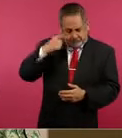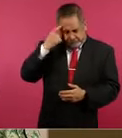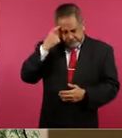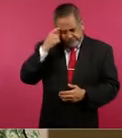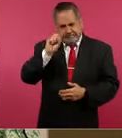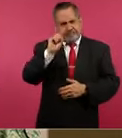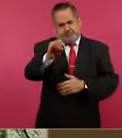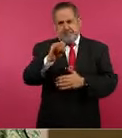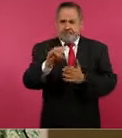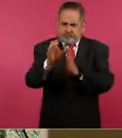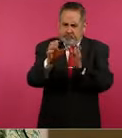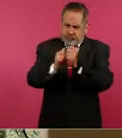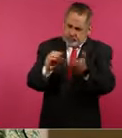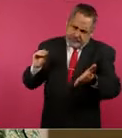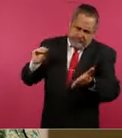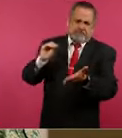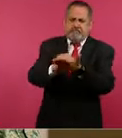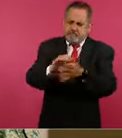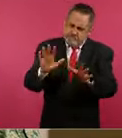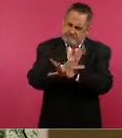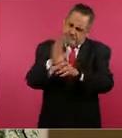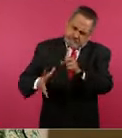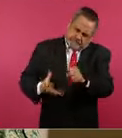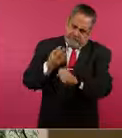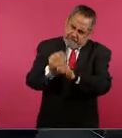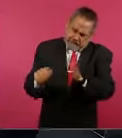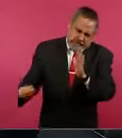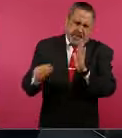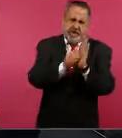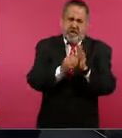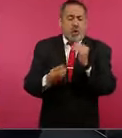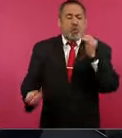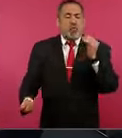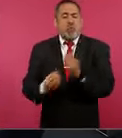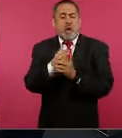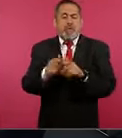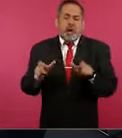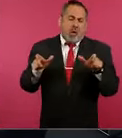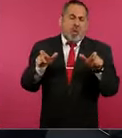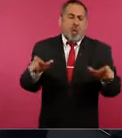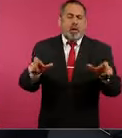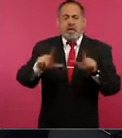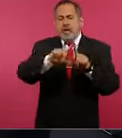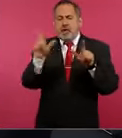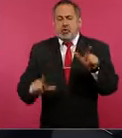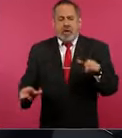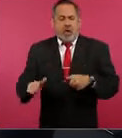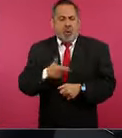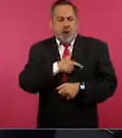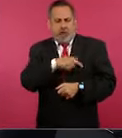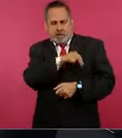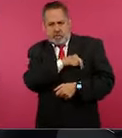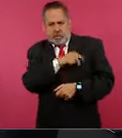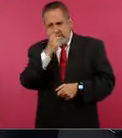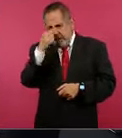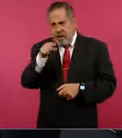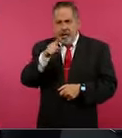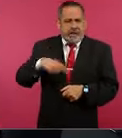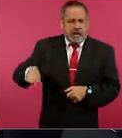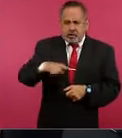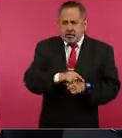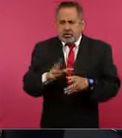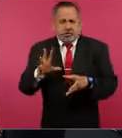llevamos a cabo las reformas a la Constitución para crear la Guardia Nacional, para que participen